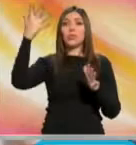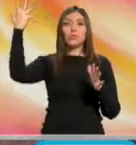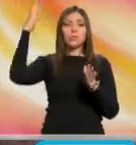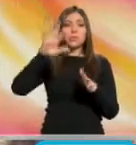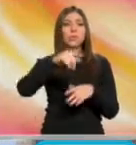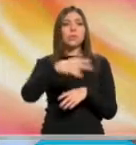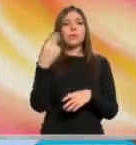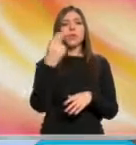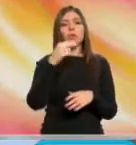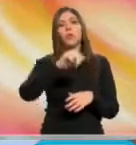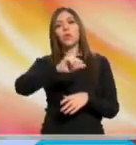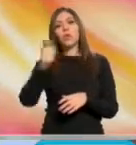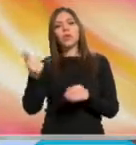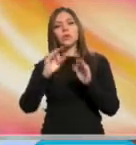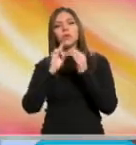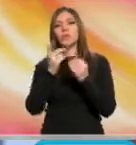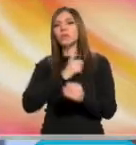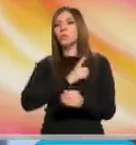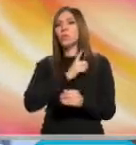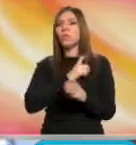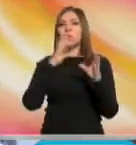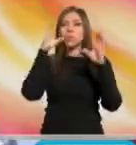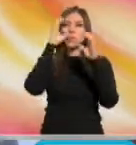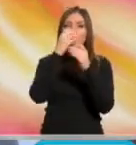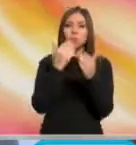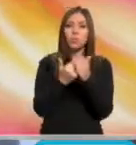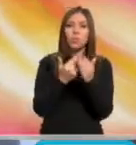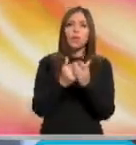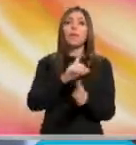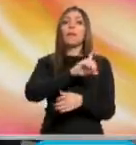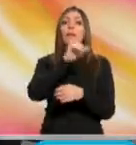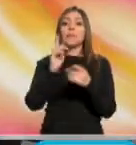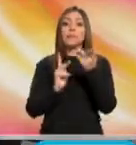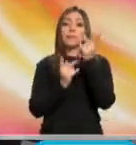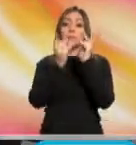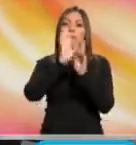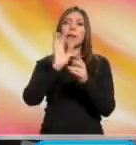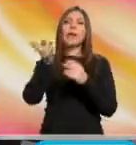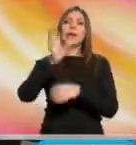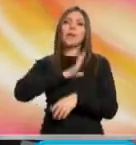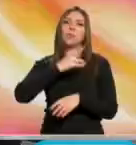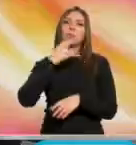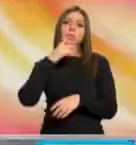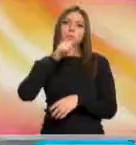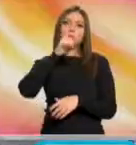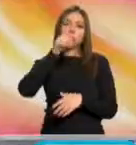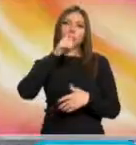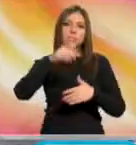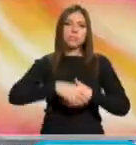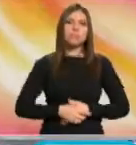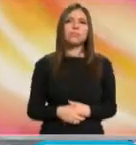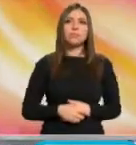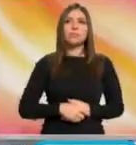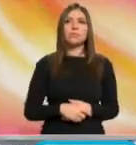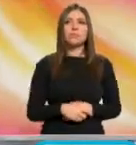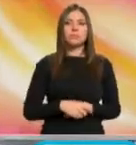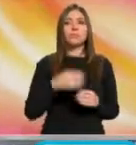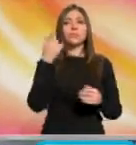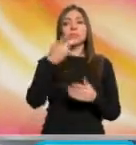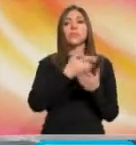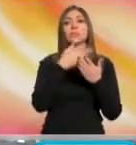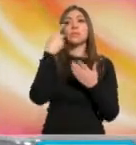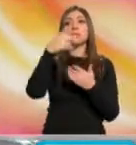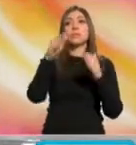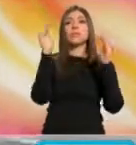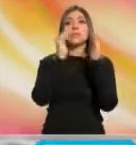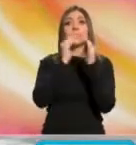5, necesitamos 4, 3, otras 2, condiciones, pura humedad. Ya después 10, 9, 8, necesitaremos. 7, 6. Ay, Tomás, a mí me estás diciendo, y yo estoy buscando un lugar en casa para